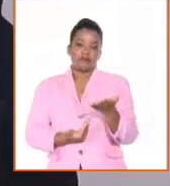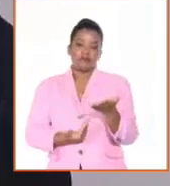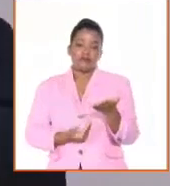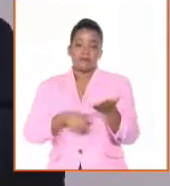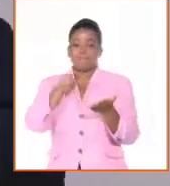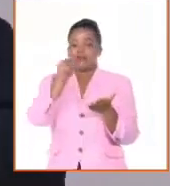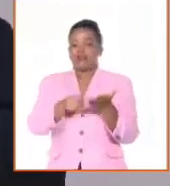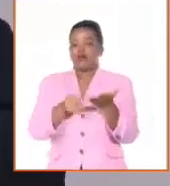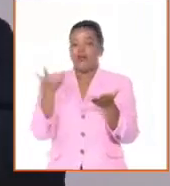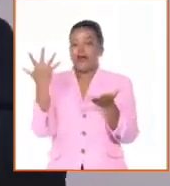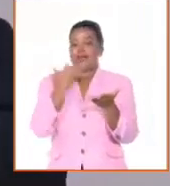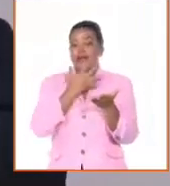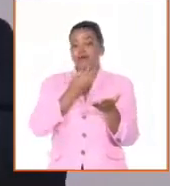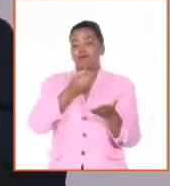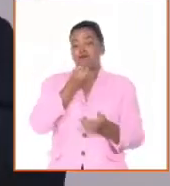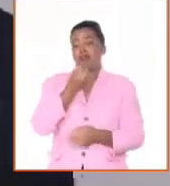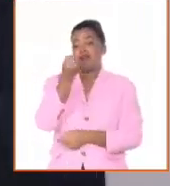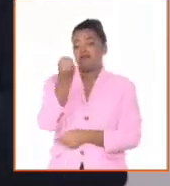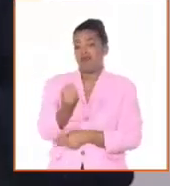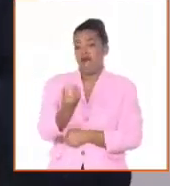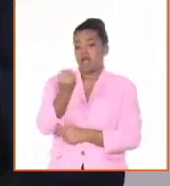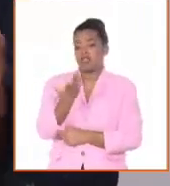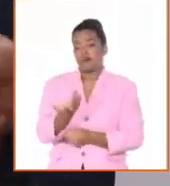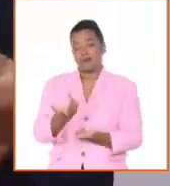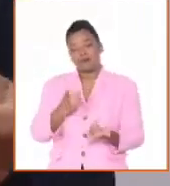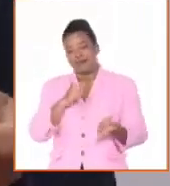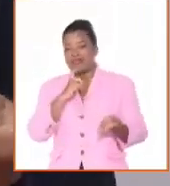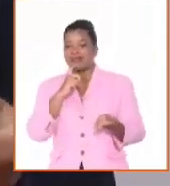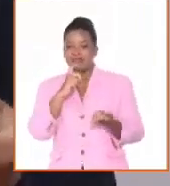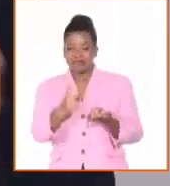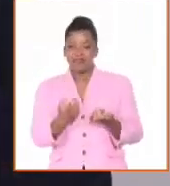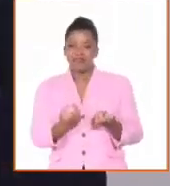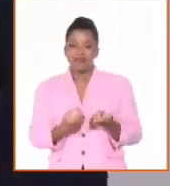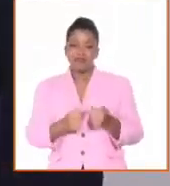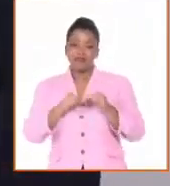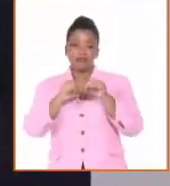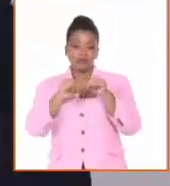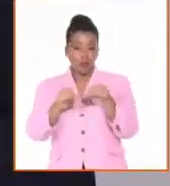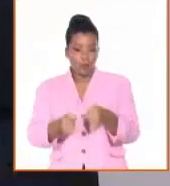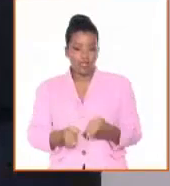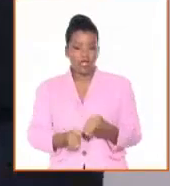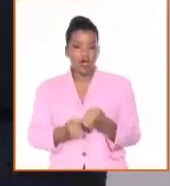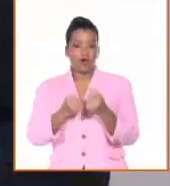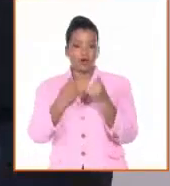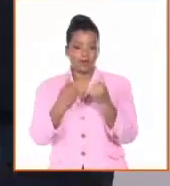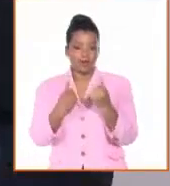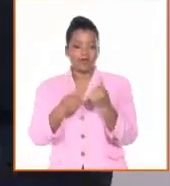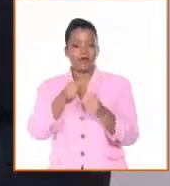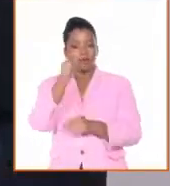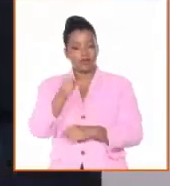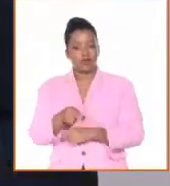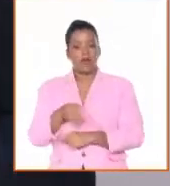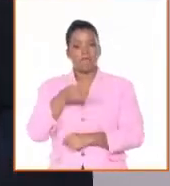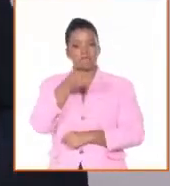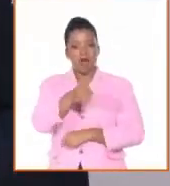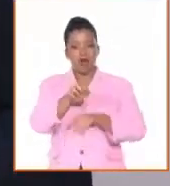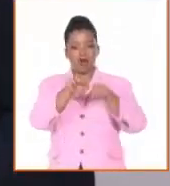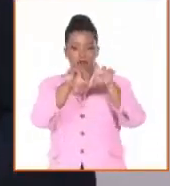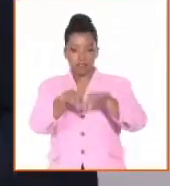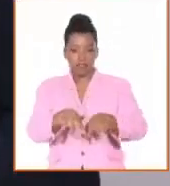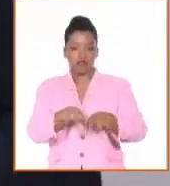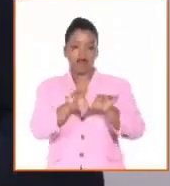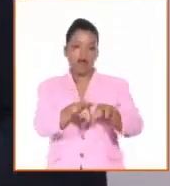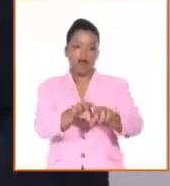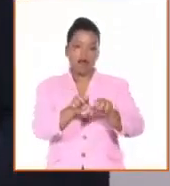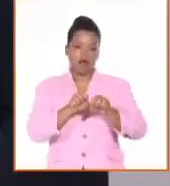persona virtualmente y Por tanto se requiere que la persona todavía vaya al registro y